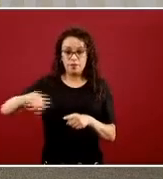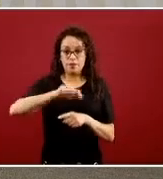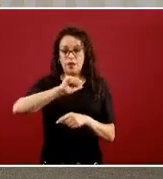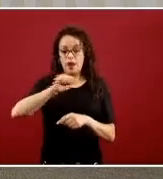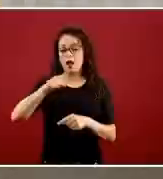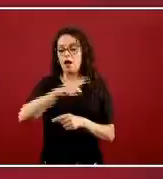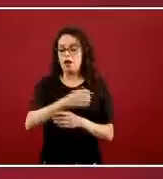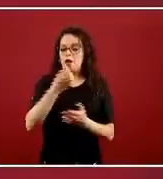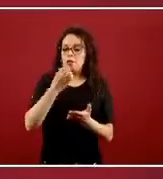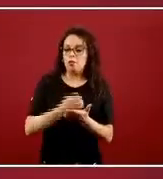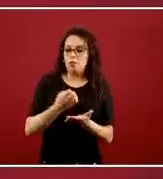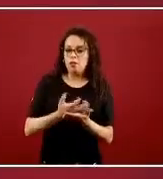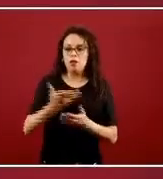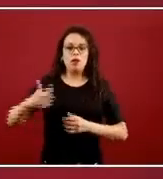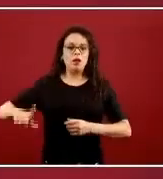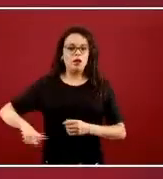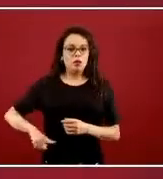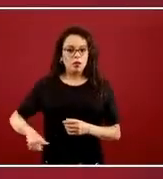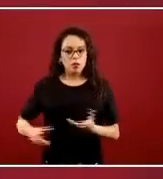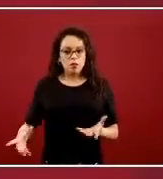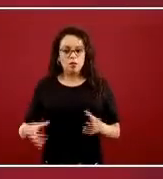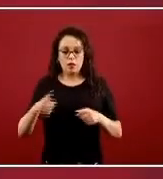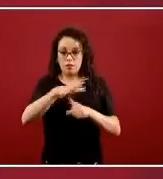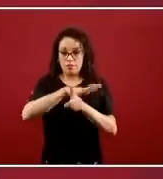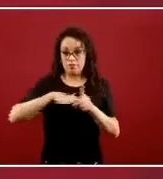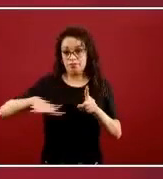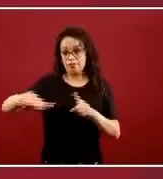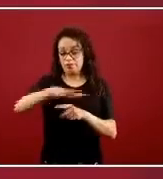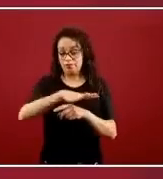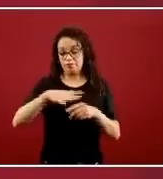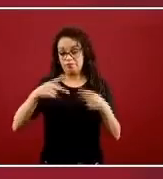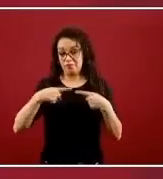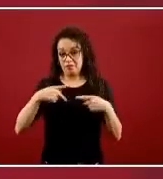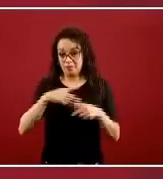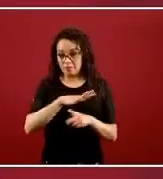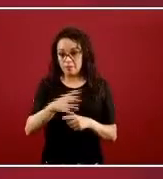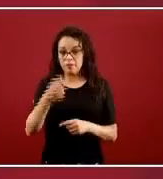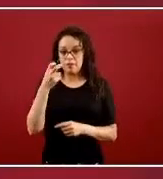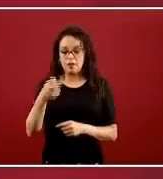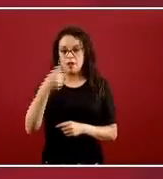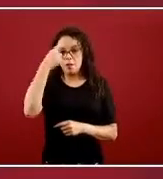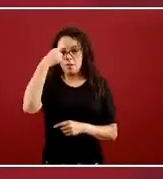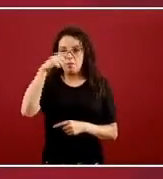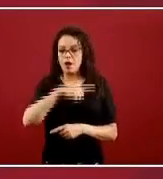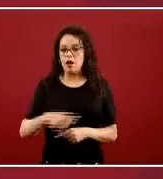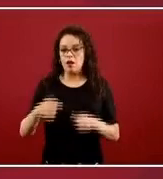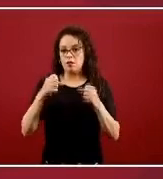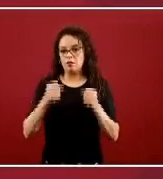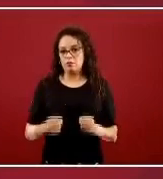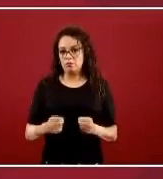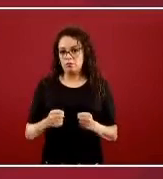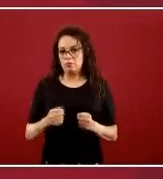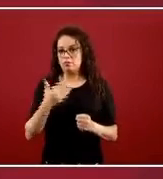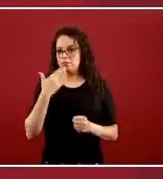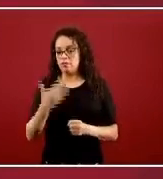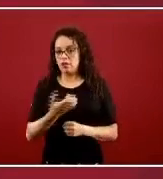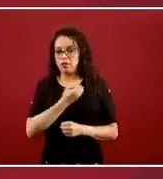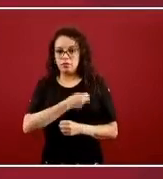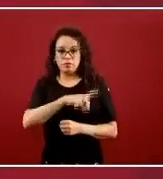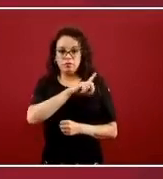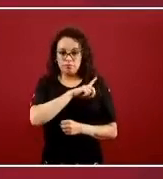gobierno y de la sociedad, que la medida de seguridad sanitaria establece